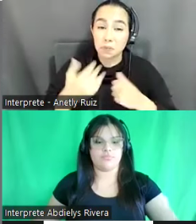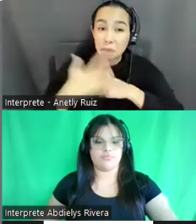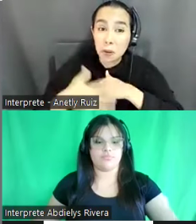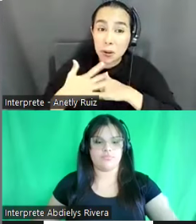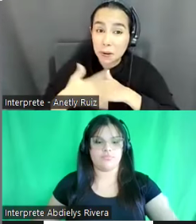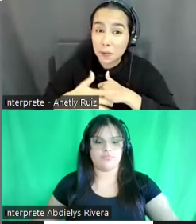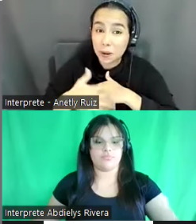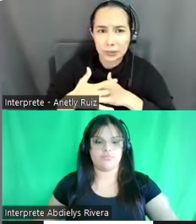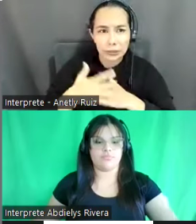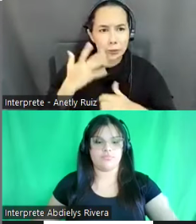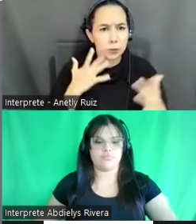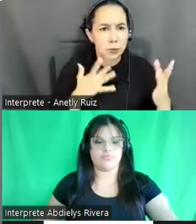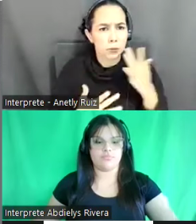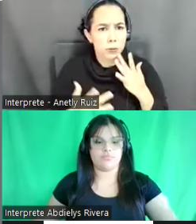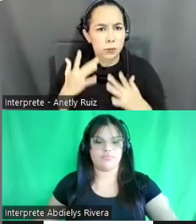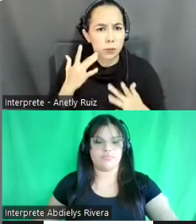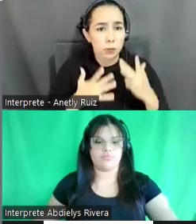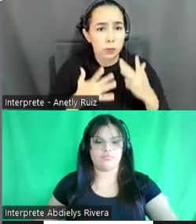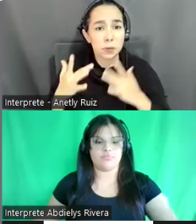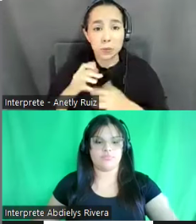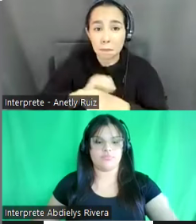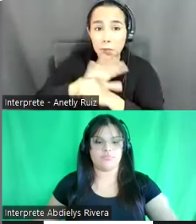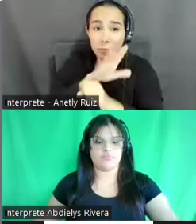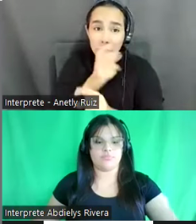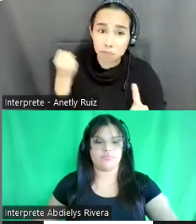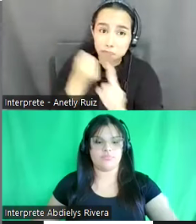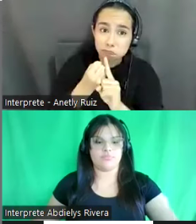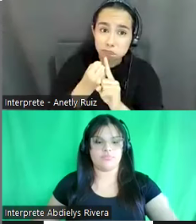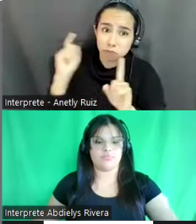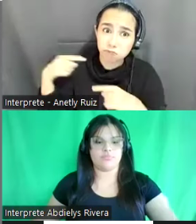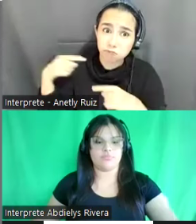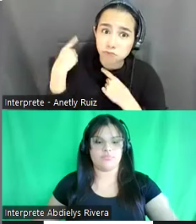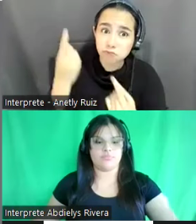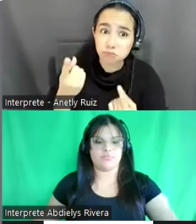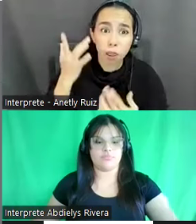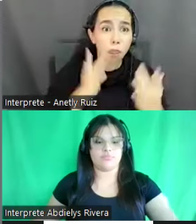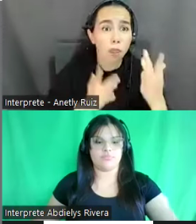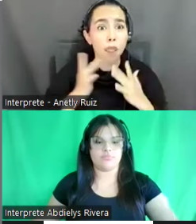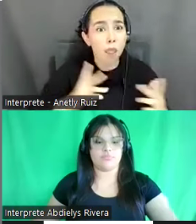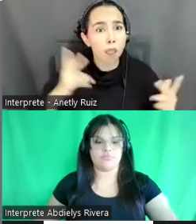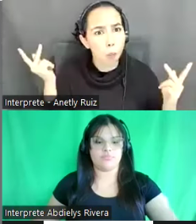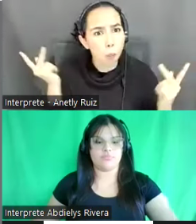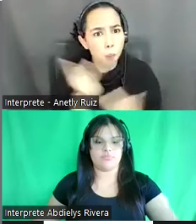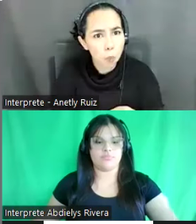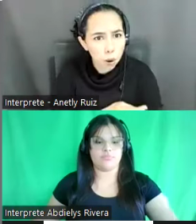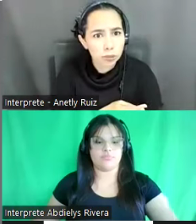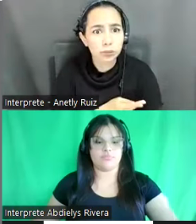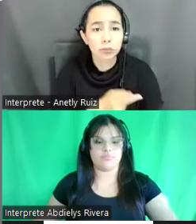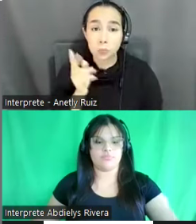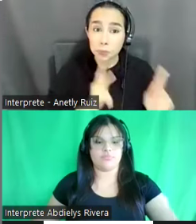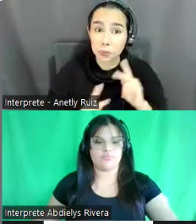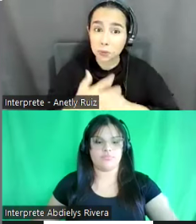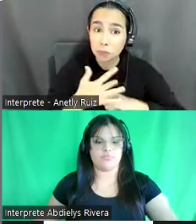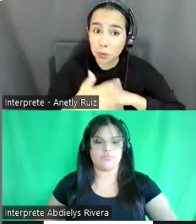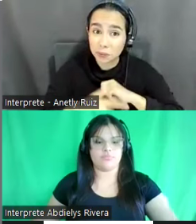de recursos. Y de la pandemia para acá, hemos observado que hay más falta de personal y de recursos de